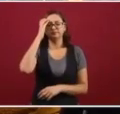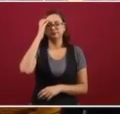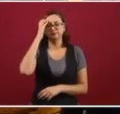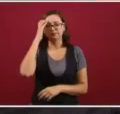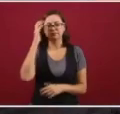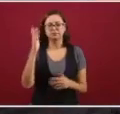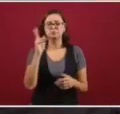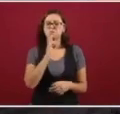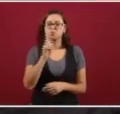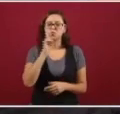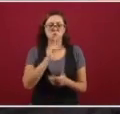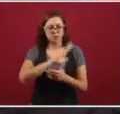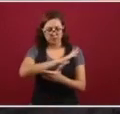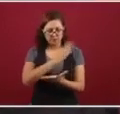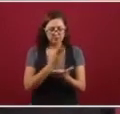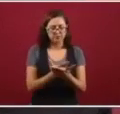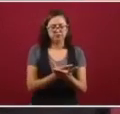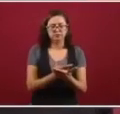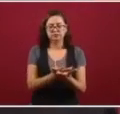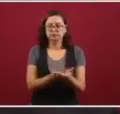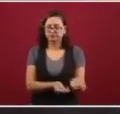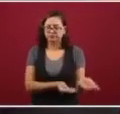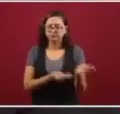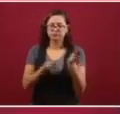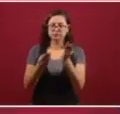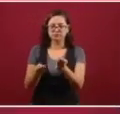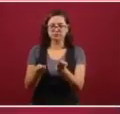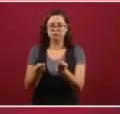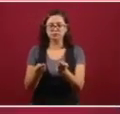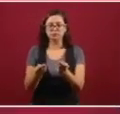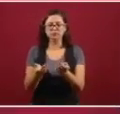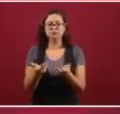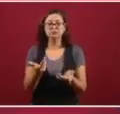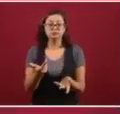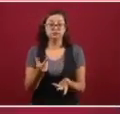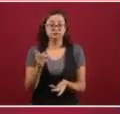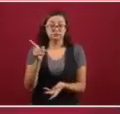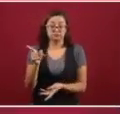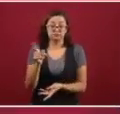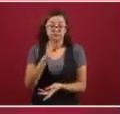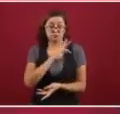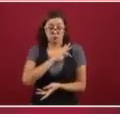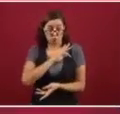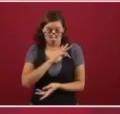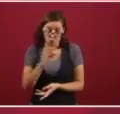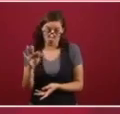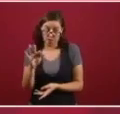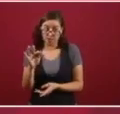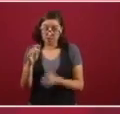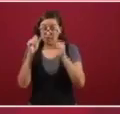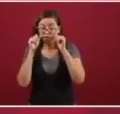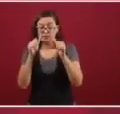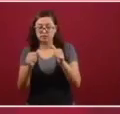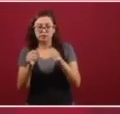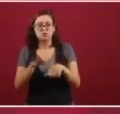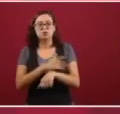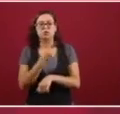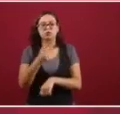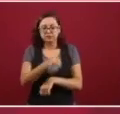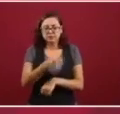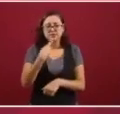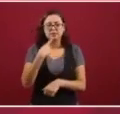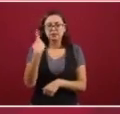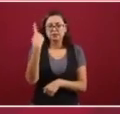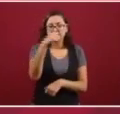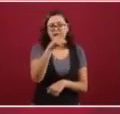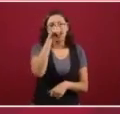Todas las pruebas y ver si es de su competencia, por lo que hablas de que la denuncia está